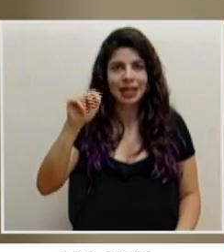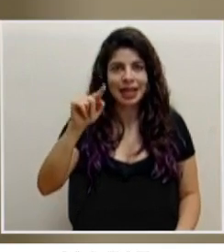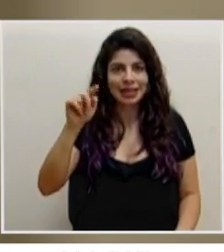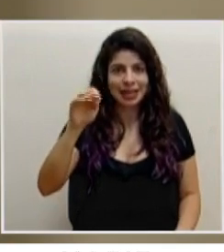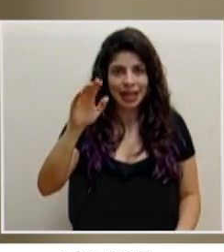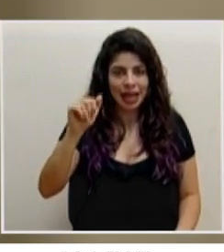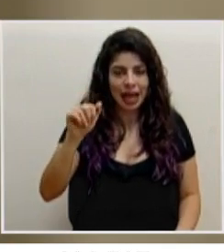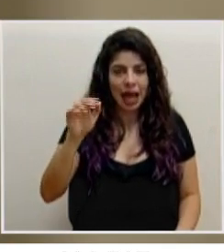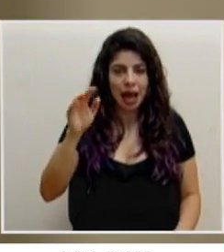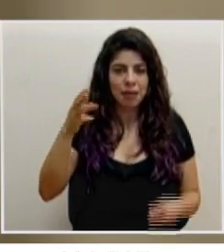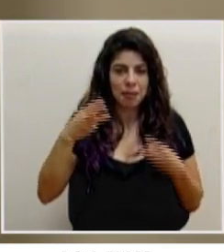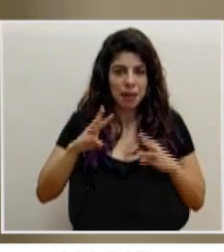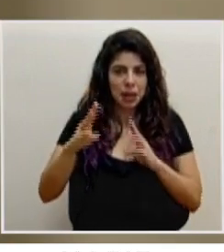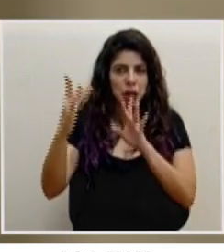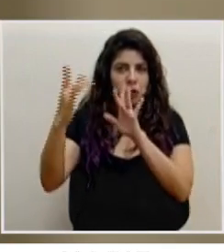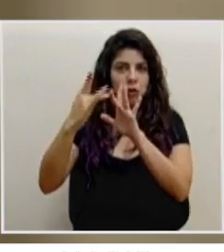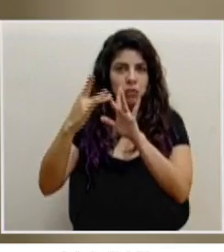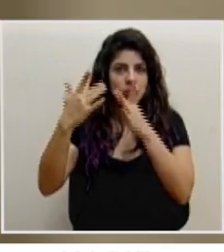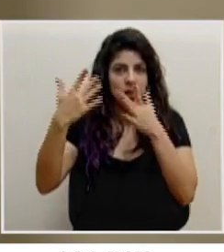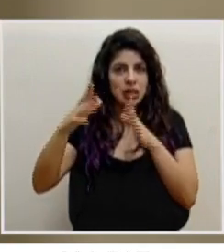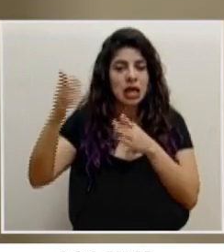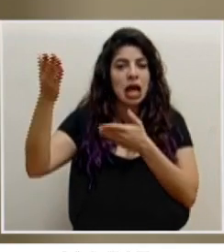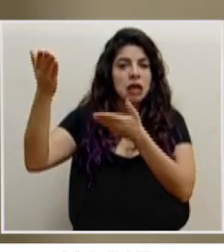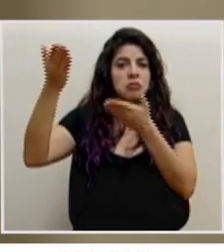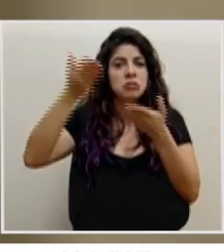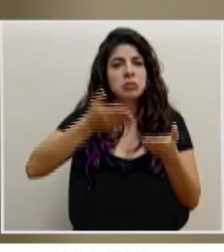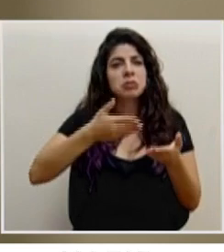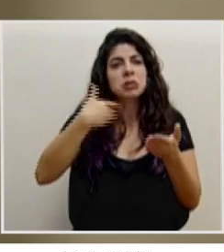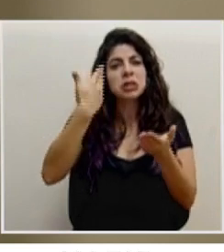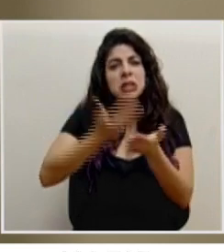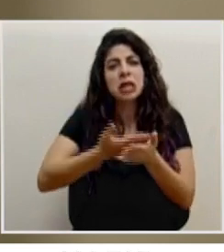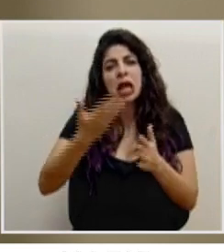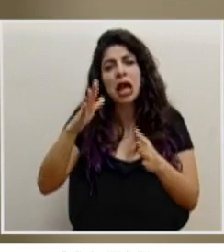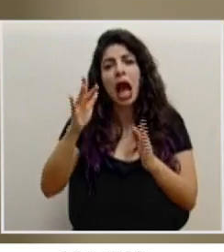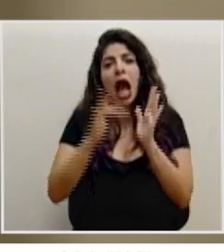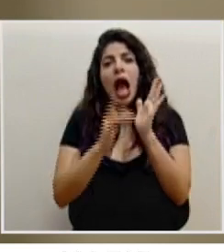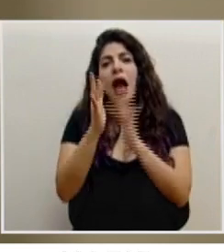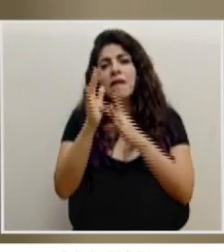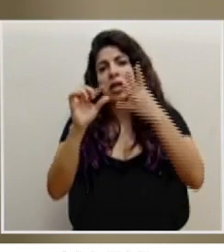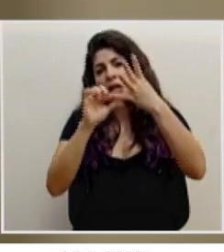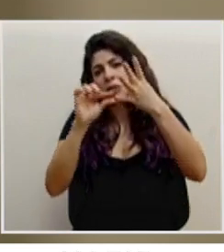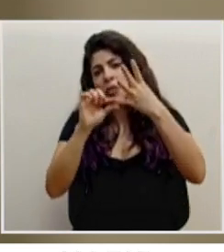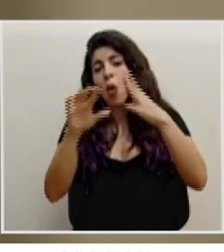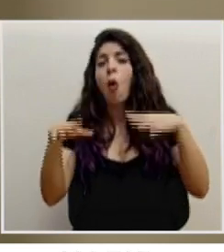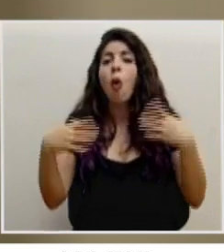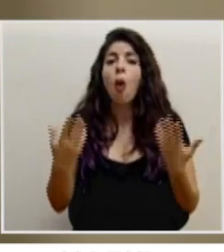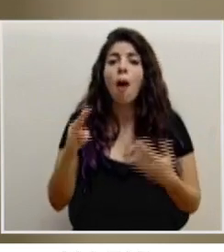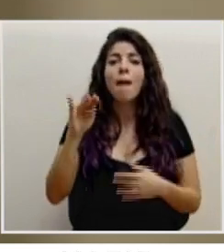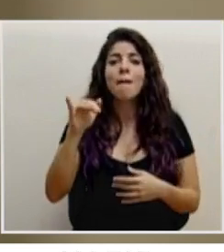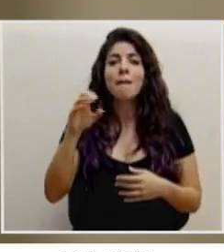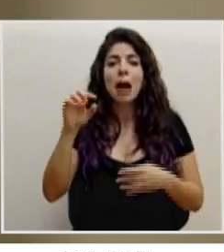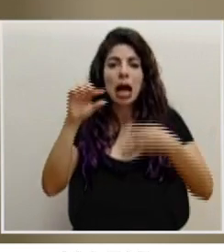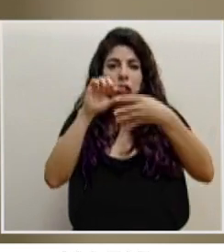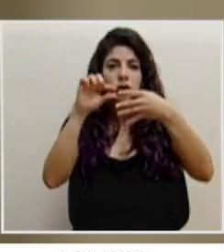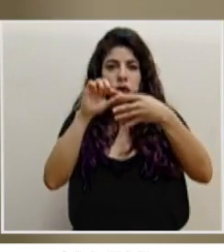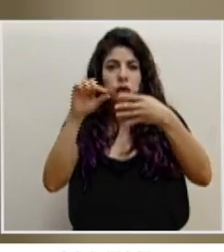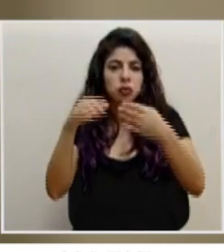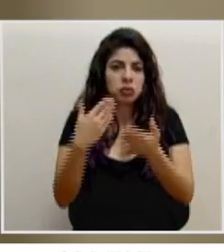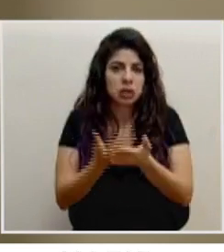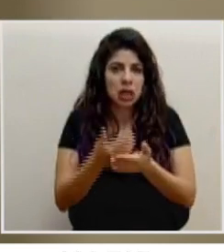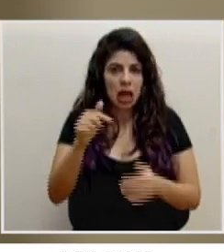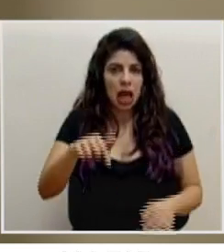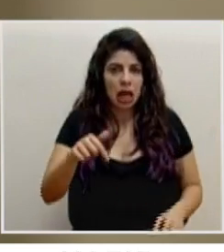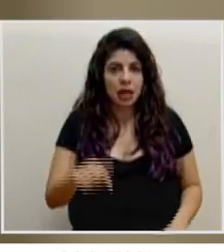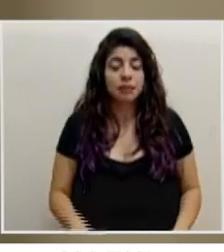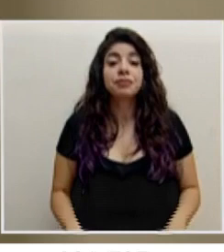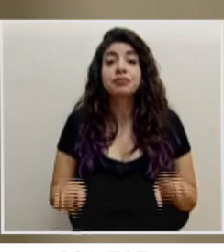mecanismo bilateral, que estarían llegando entre la última semana de abril y la primera de mayo. Y además